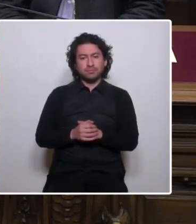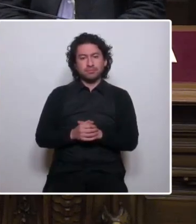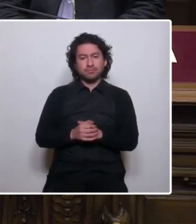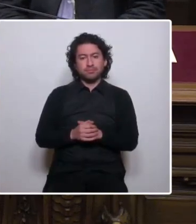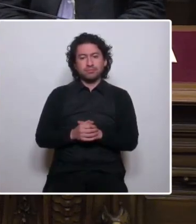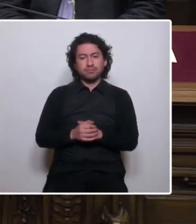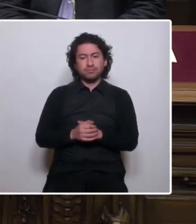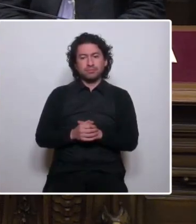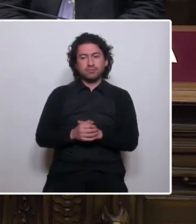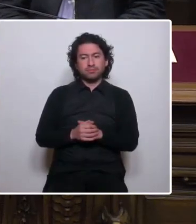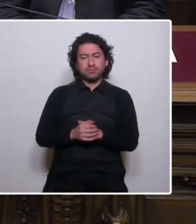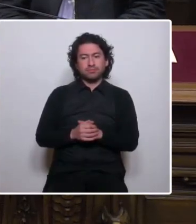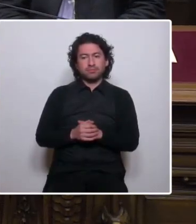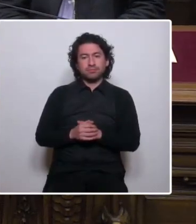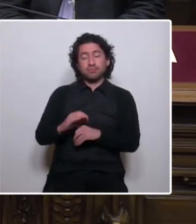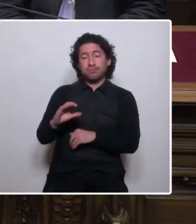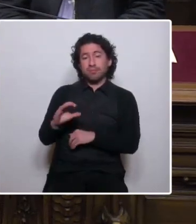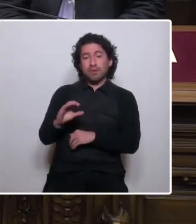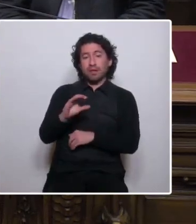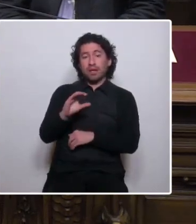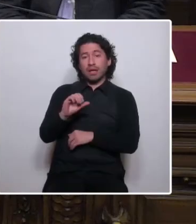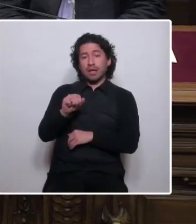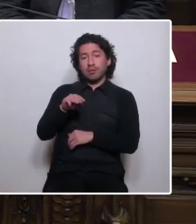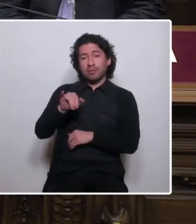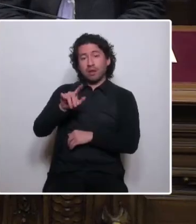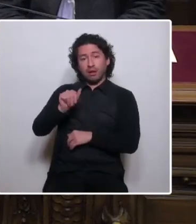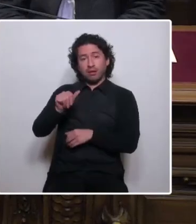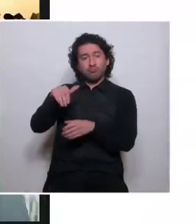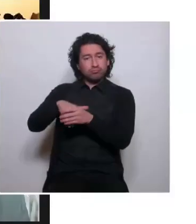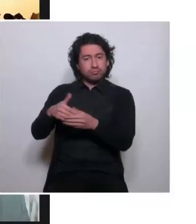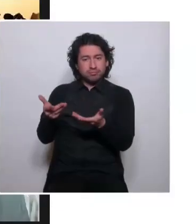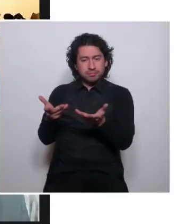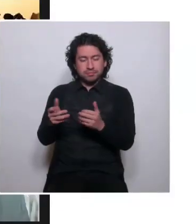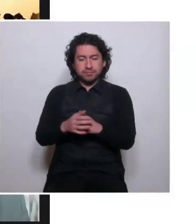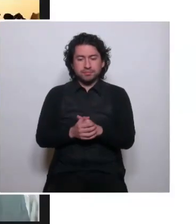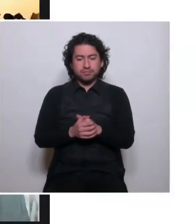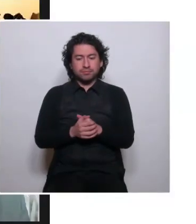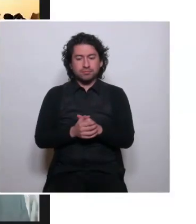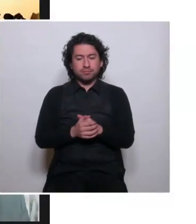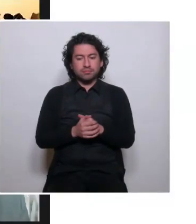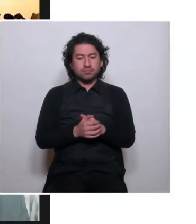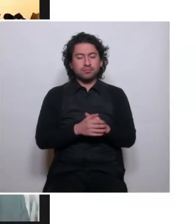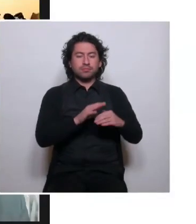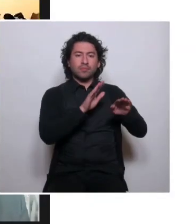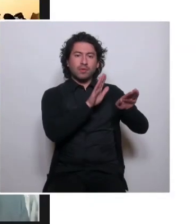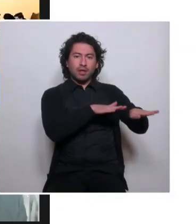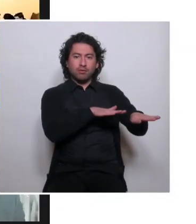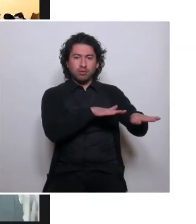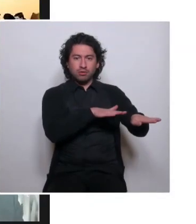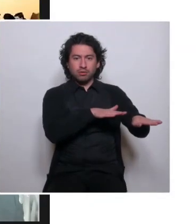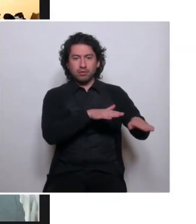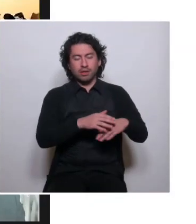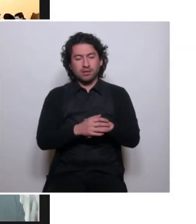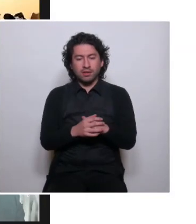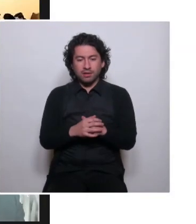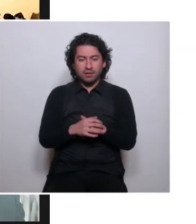¿Cómo vota convencional Camila Zárate? A favor, señor secretario.